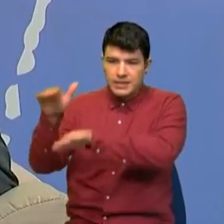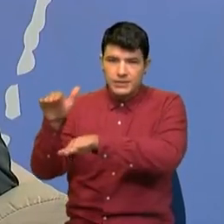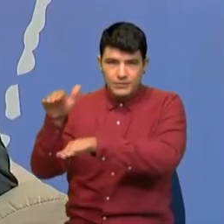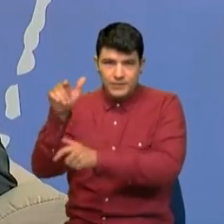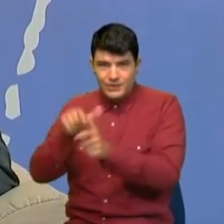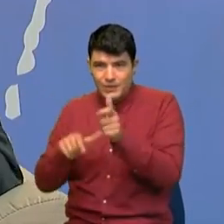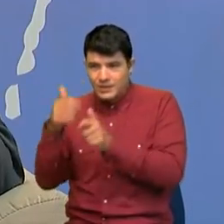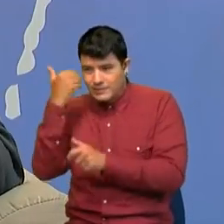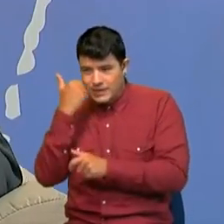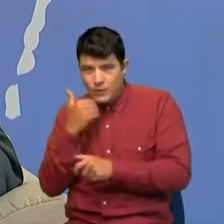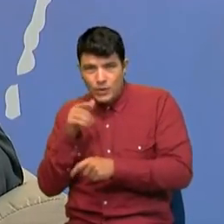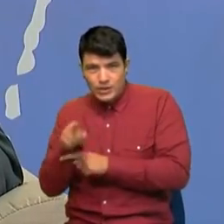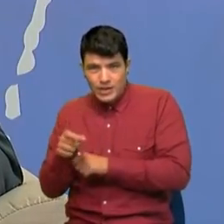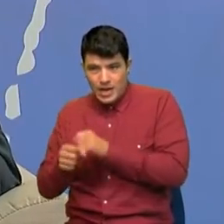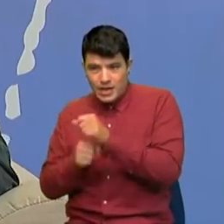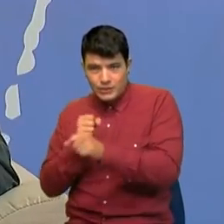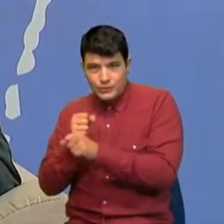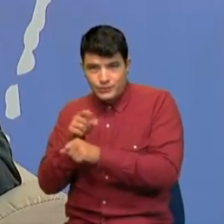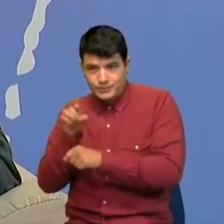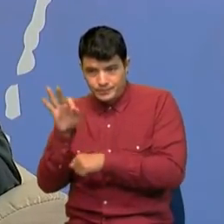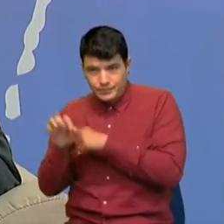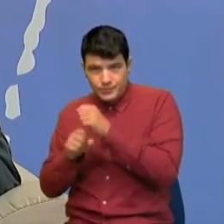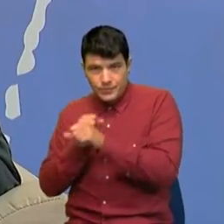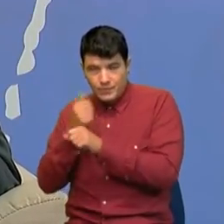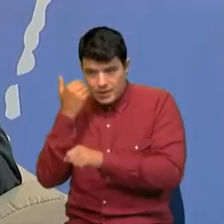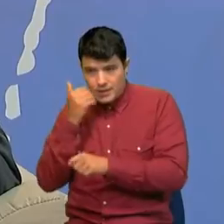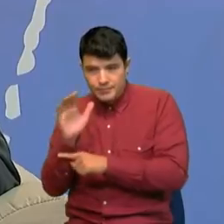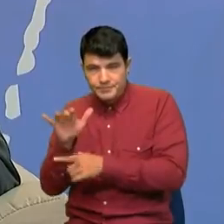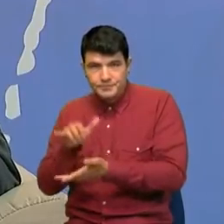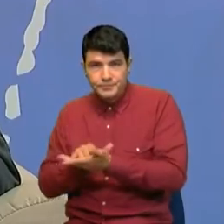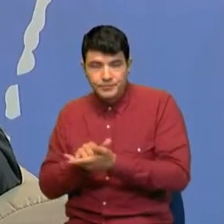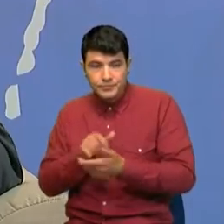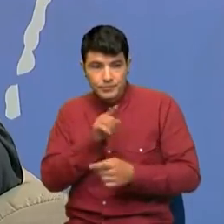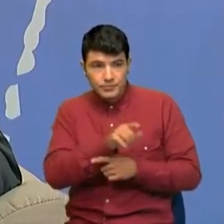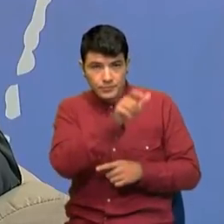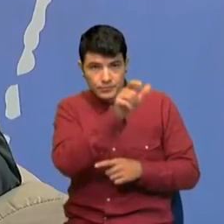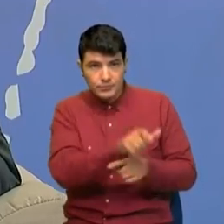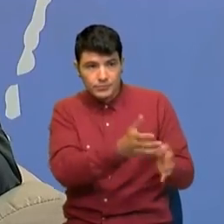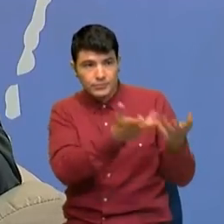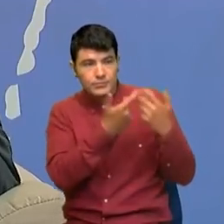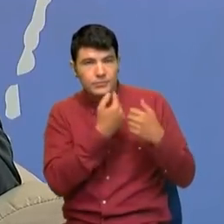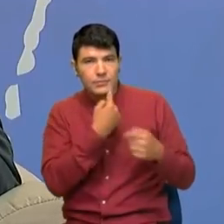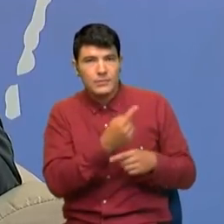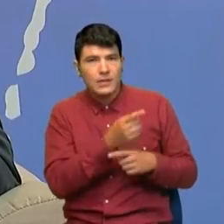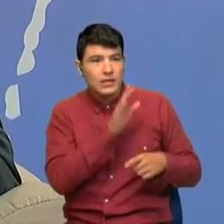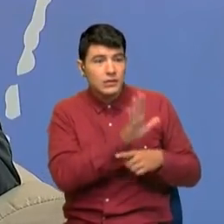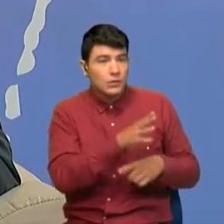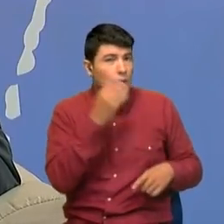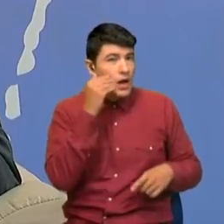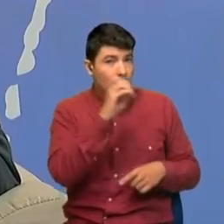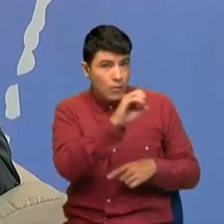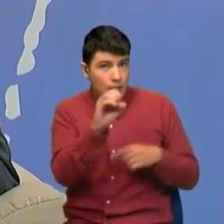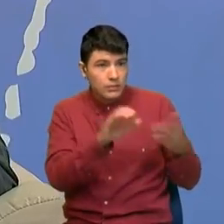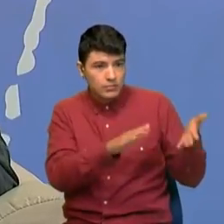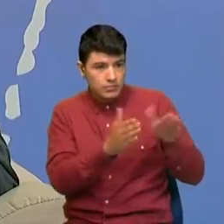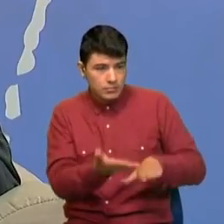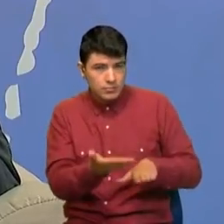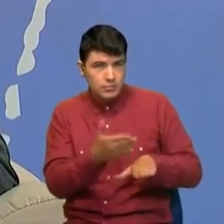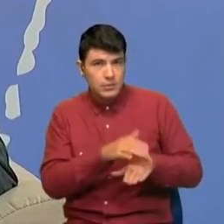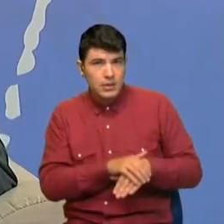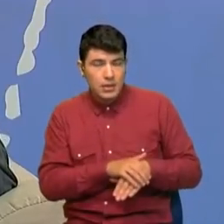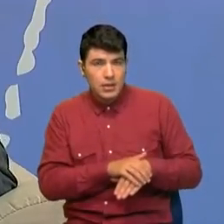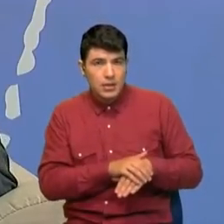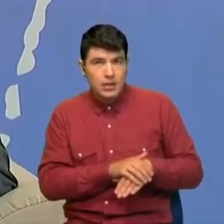tal. Nos comenta aquí el usuario que en un primer momento fallece el abuelo como tal. Uh-huh.